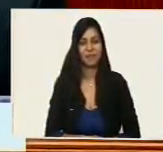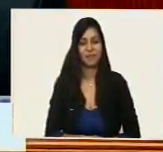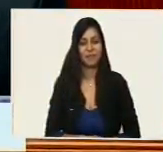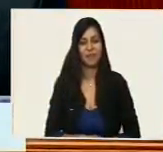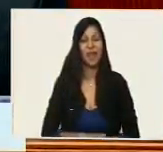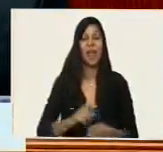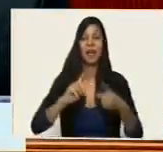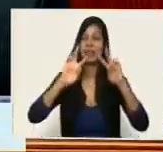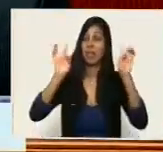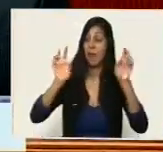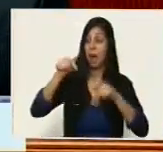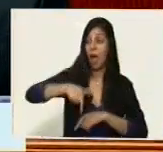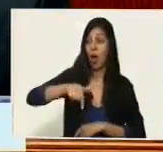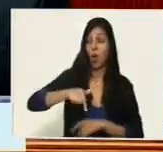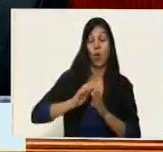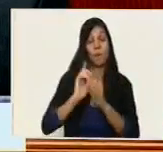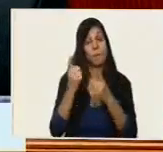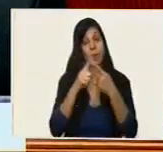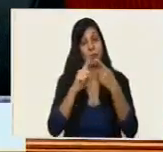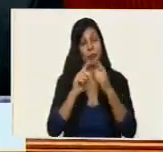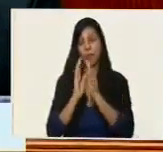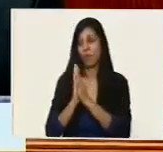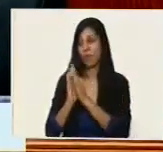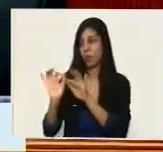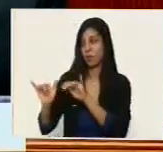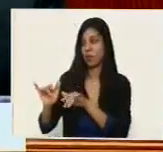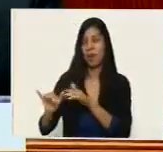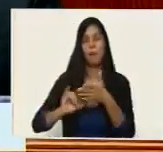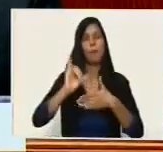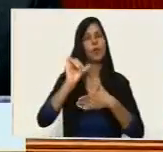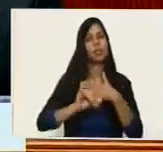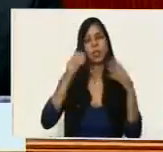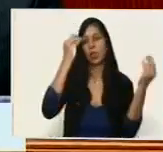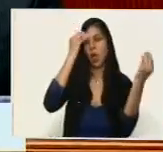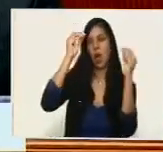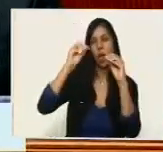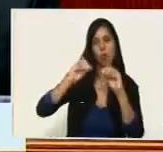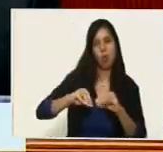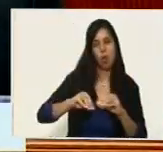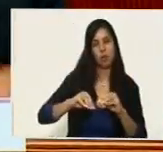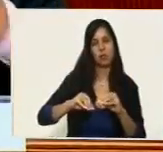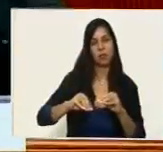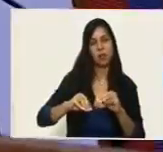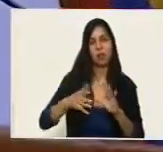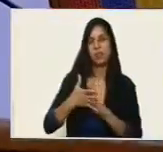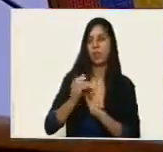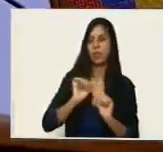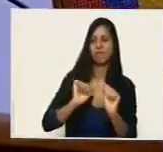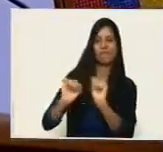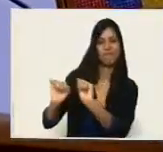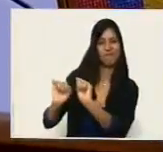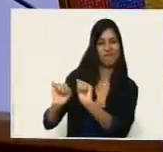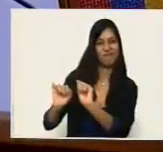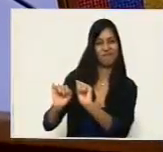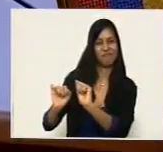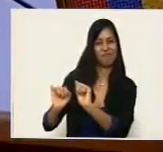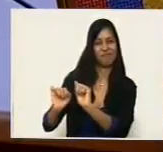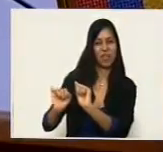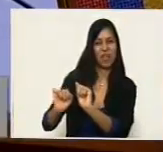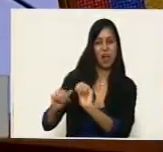Primer punto del orden del día, ciudadano secretario. Proyecto de acuerdo constituyente en rechazo a las